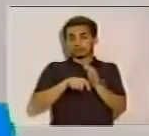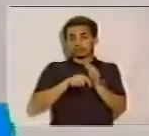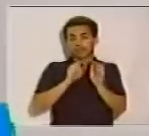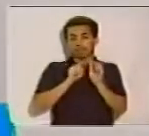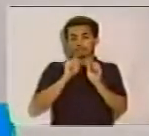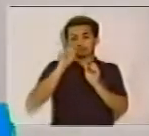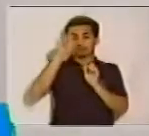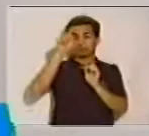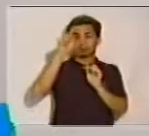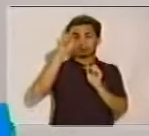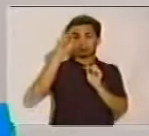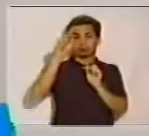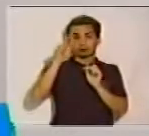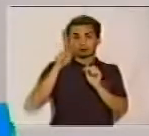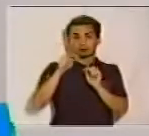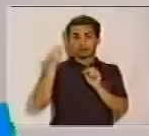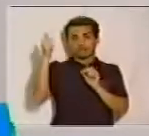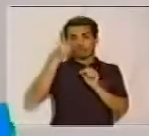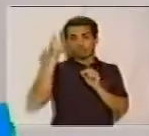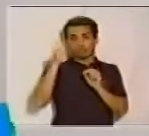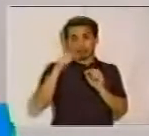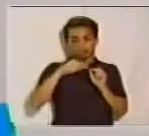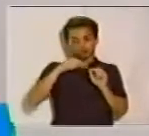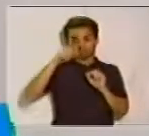esta parte de la otra circunferencia. Miren.